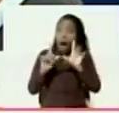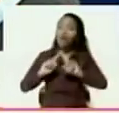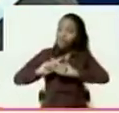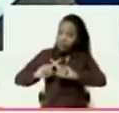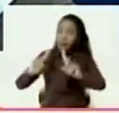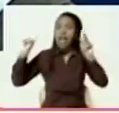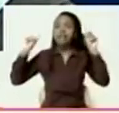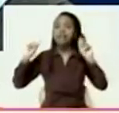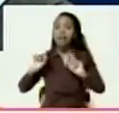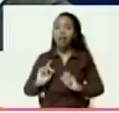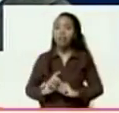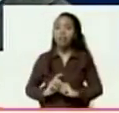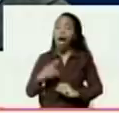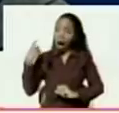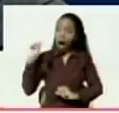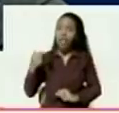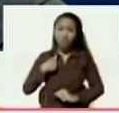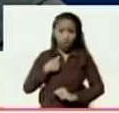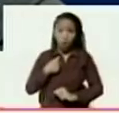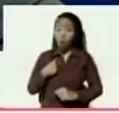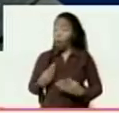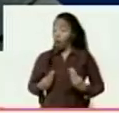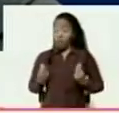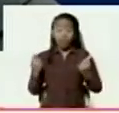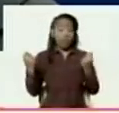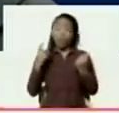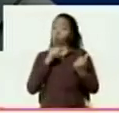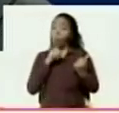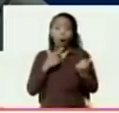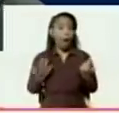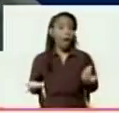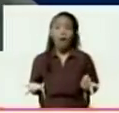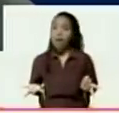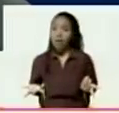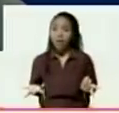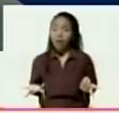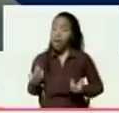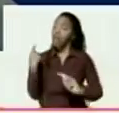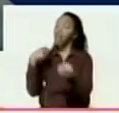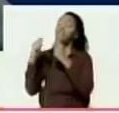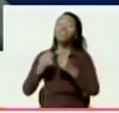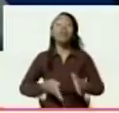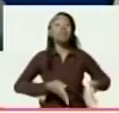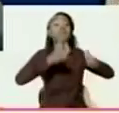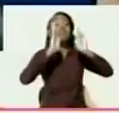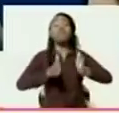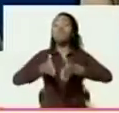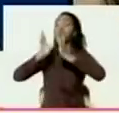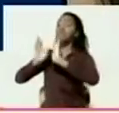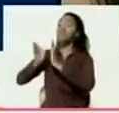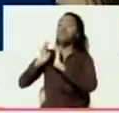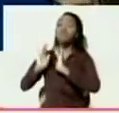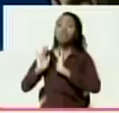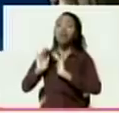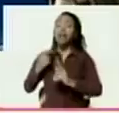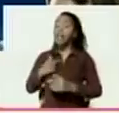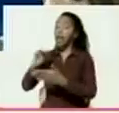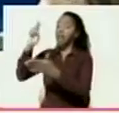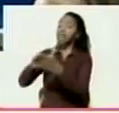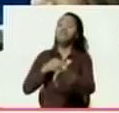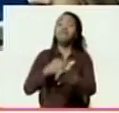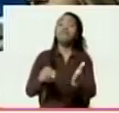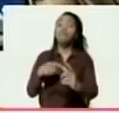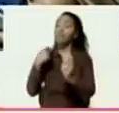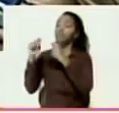diferencia. Yo no soy un multimillonario que vendía edificios, que expropiaba edificios para